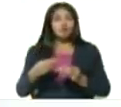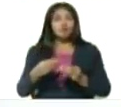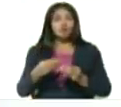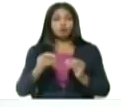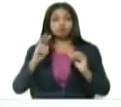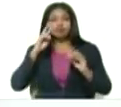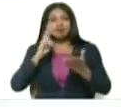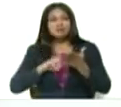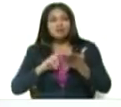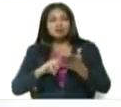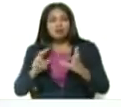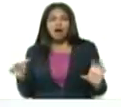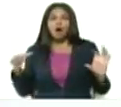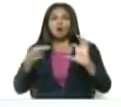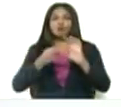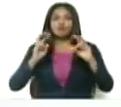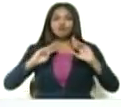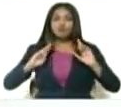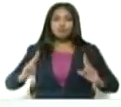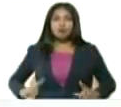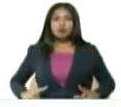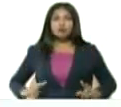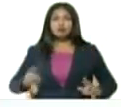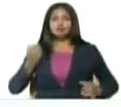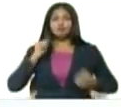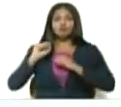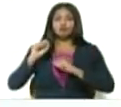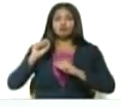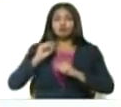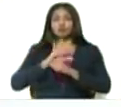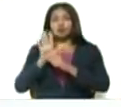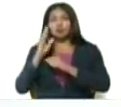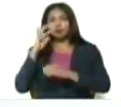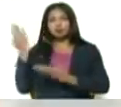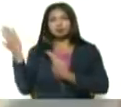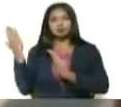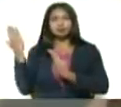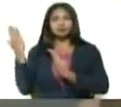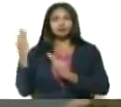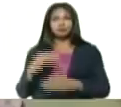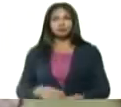hacen realidad. La unión de la humanidad contra el coronavirus. Adelante.